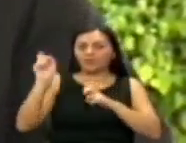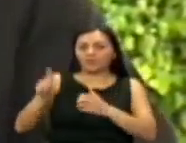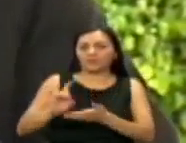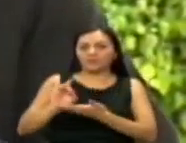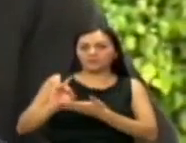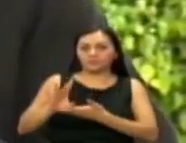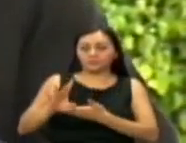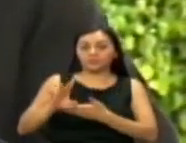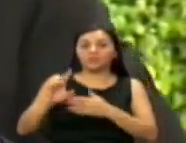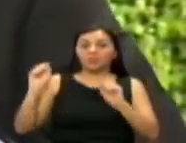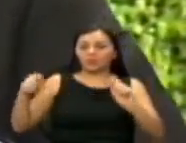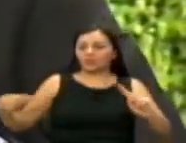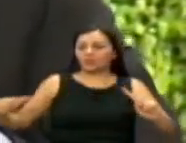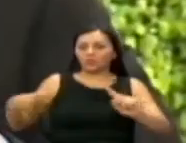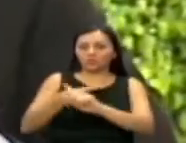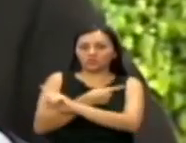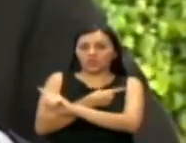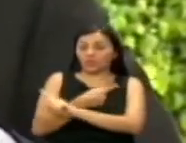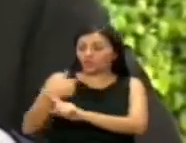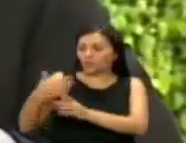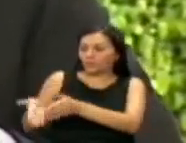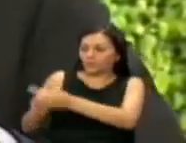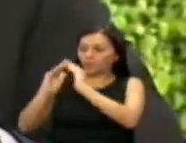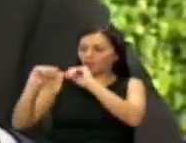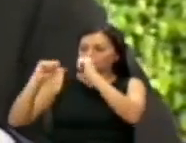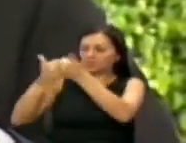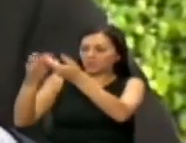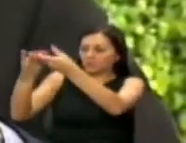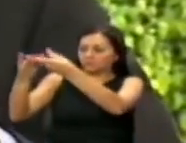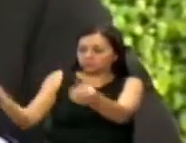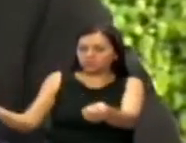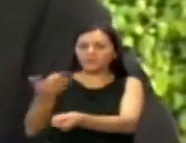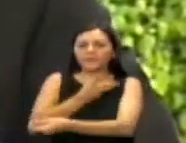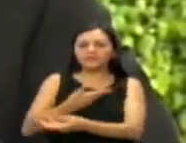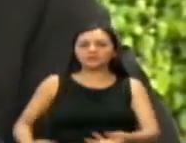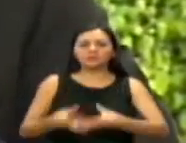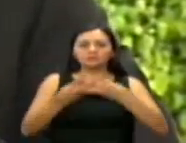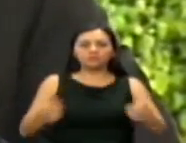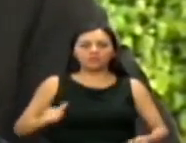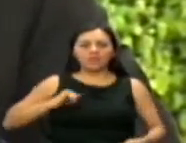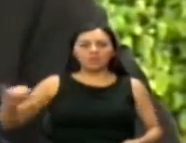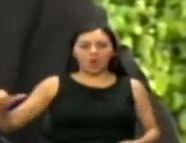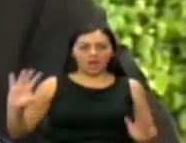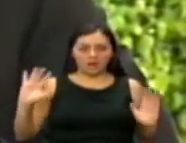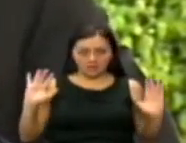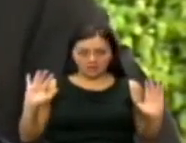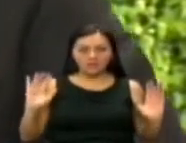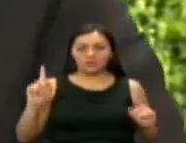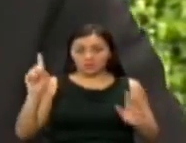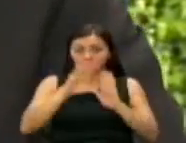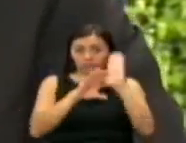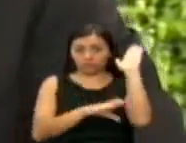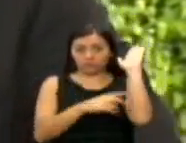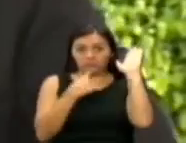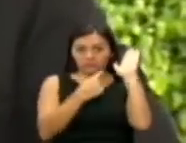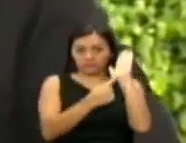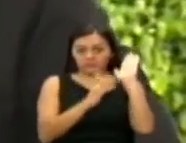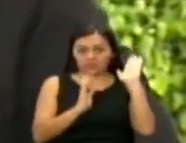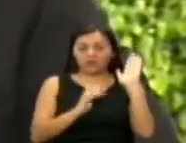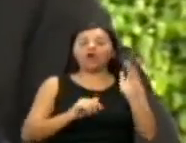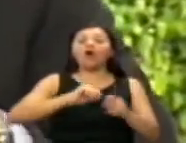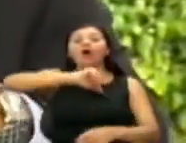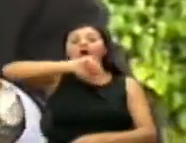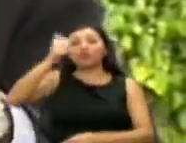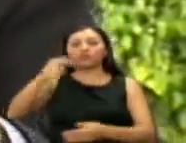la muerte cruzada. Pero no tienen, pues, el apoyo legislativo. El otro es el referéndum revocatorio. Y no tienen, pues, el apoyo del pueblo